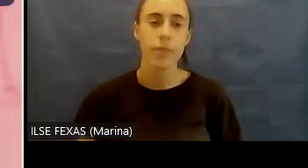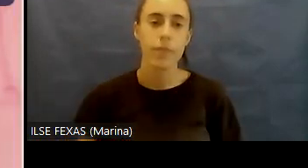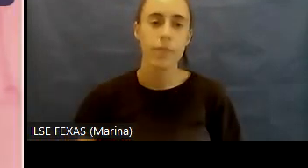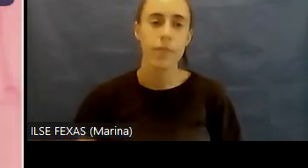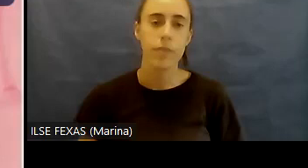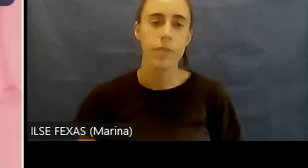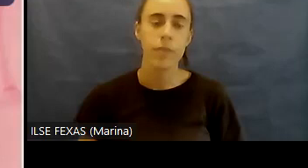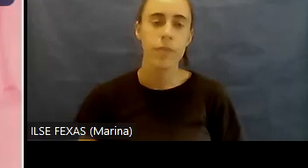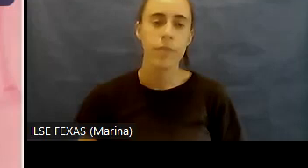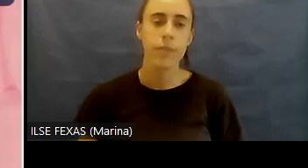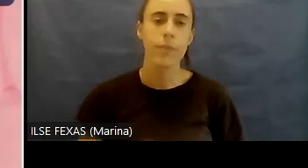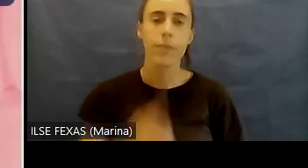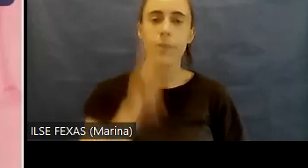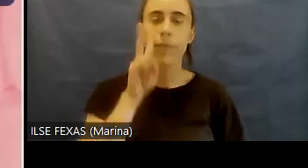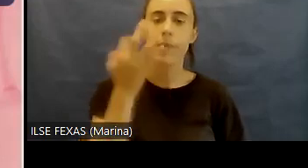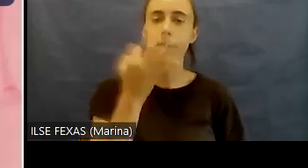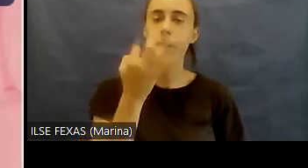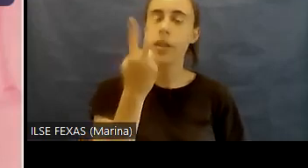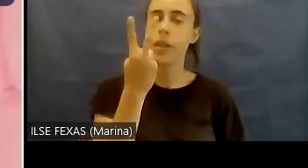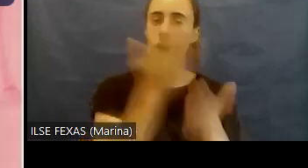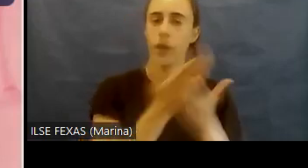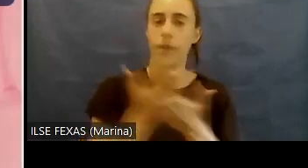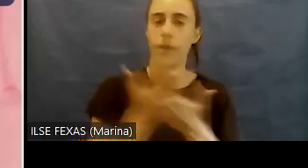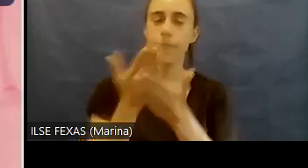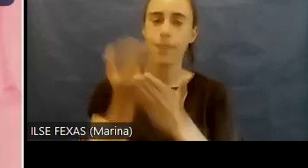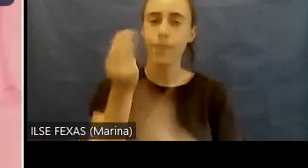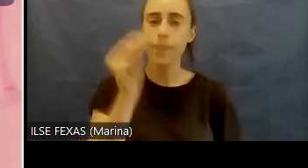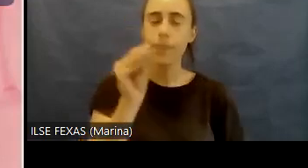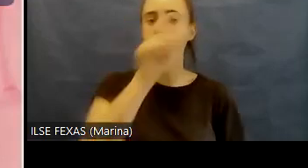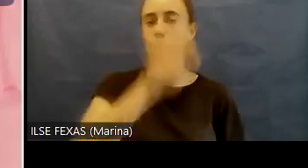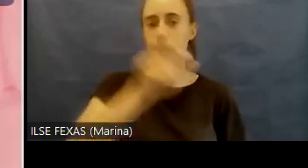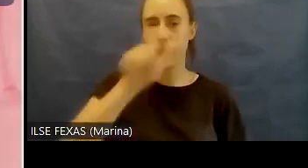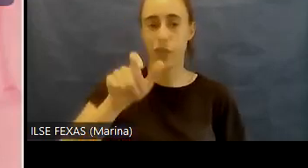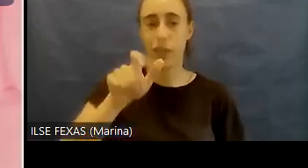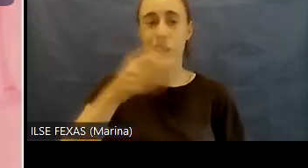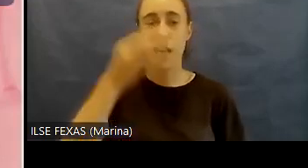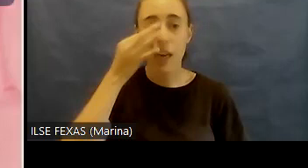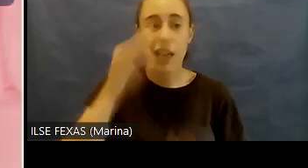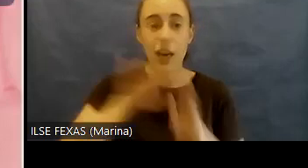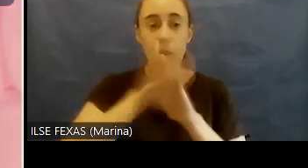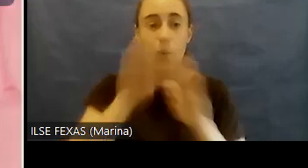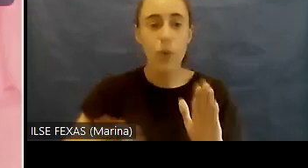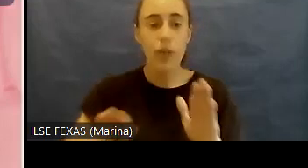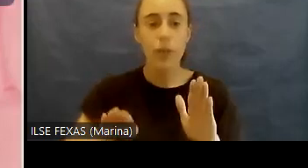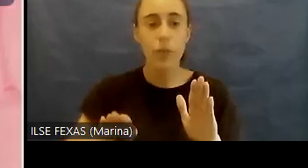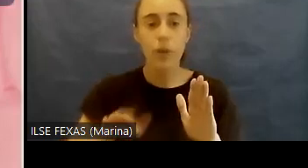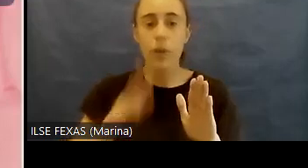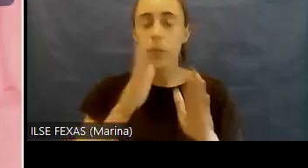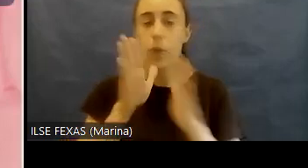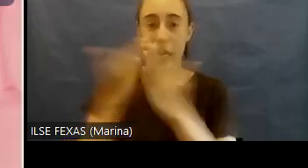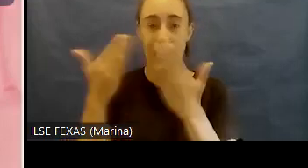Aquí nos encontramos también 2 estudios más en humanos. El último, en realidad, aquí donde hay un libro, en realidad